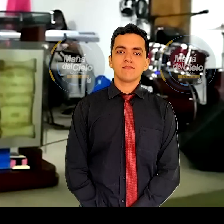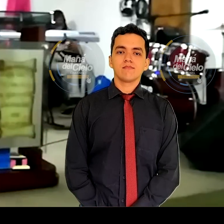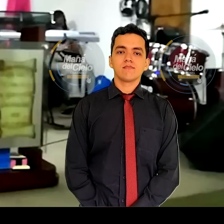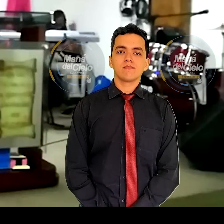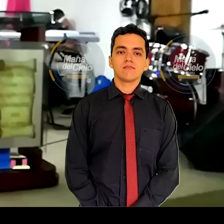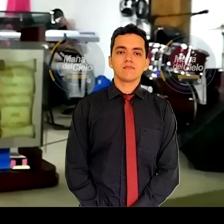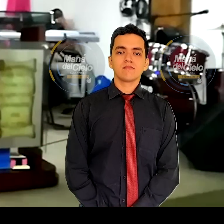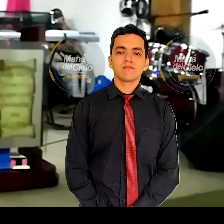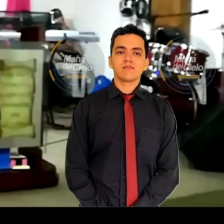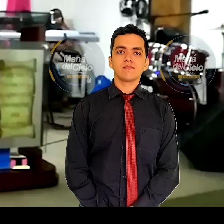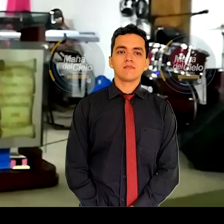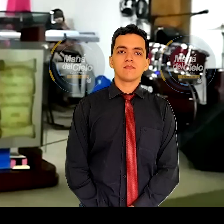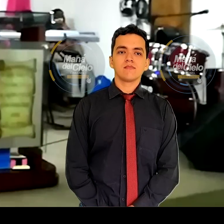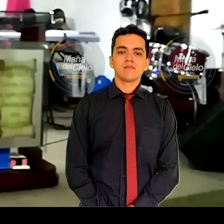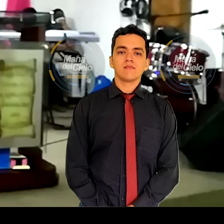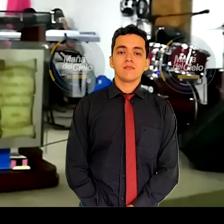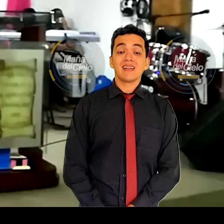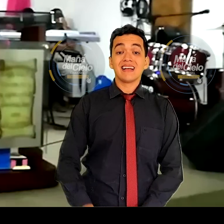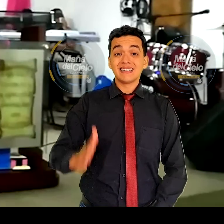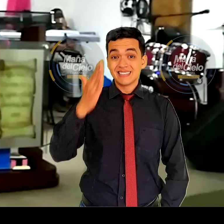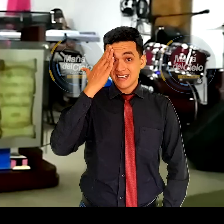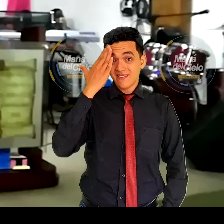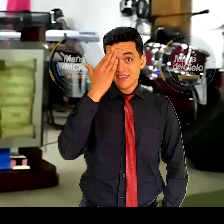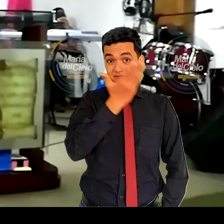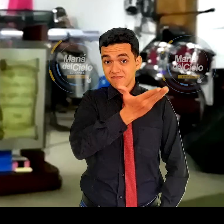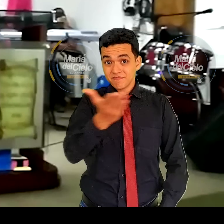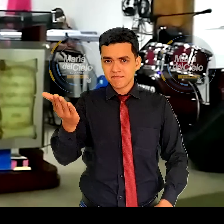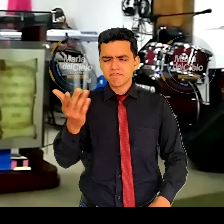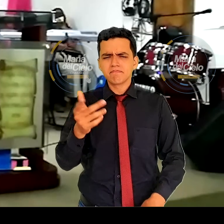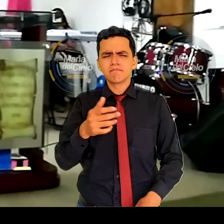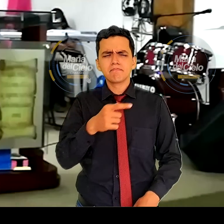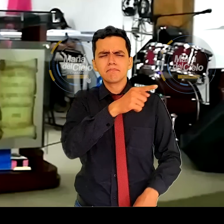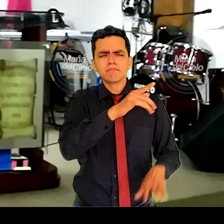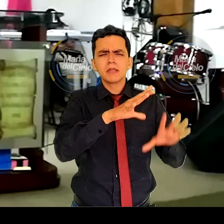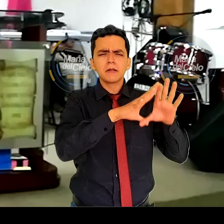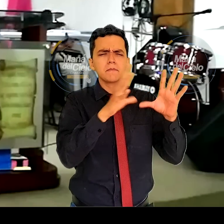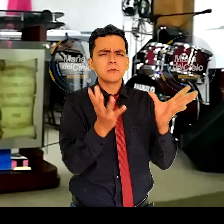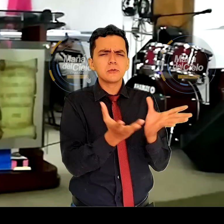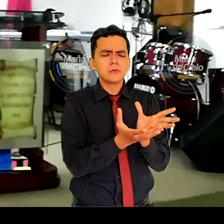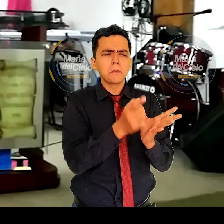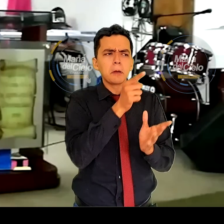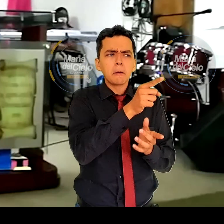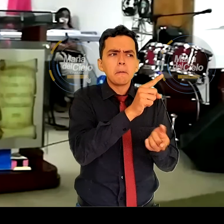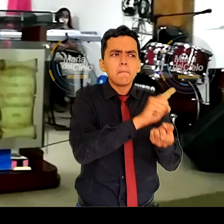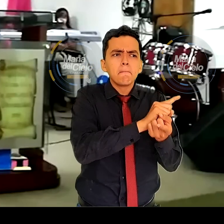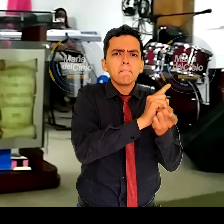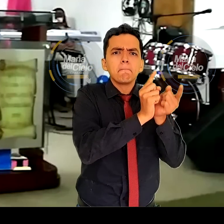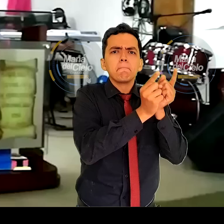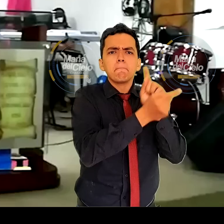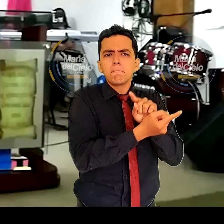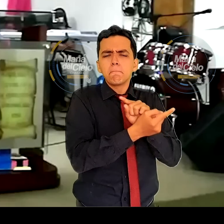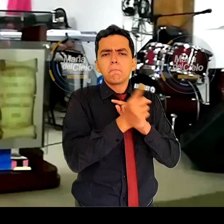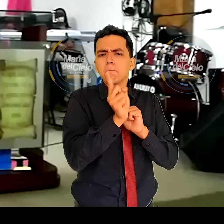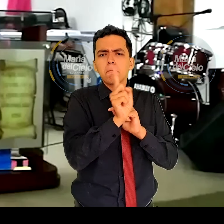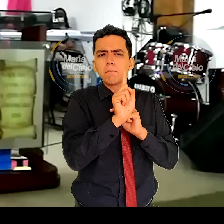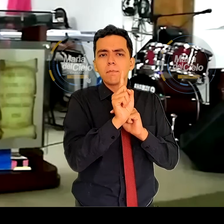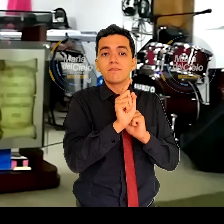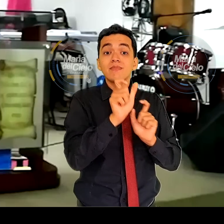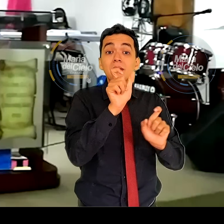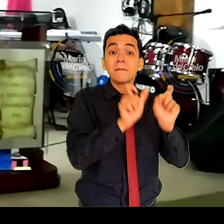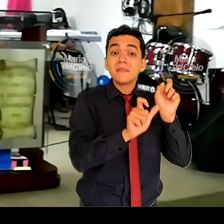Y amigos que están aquí esta noche, ¿por qué el mundo no cambia? Porque todo el mundo está esperando cambio, pero nadie quiere cambiar.